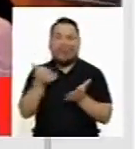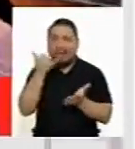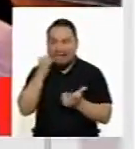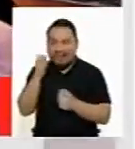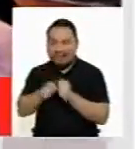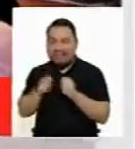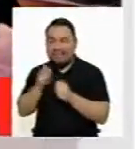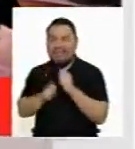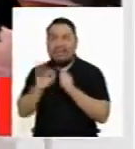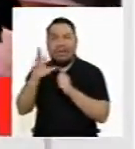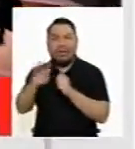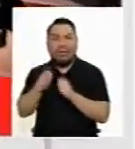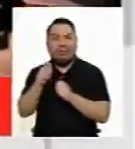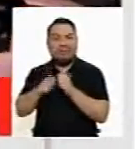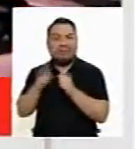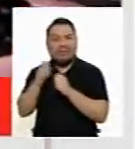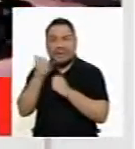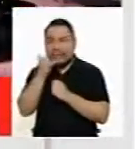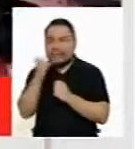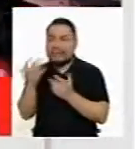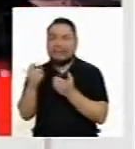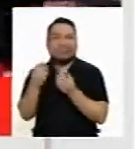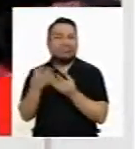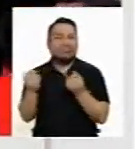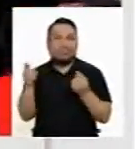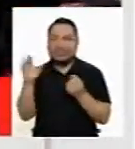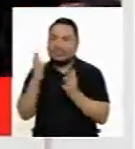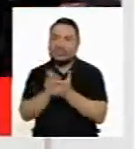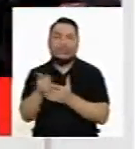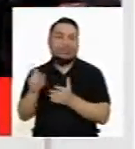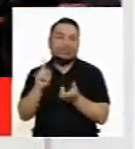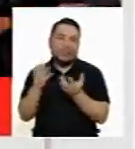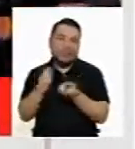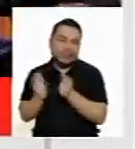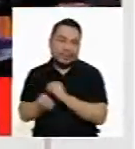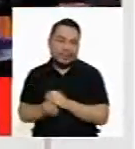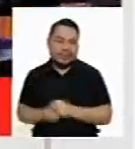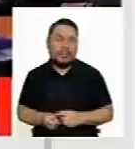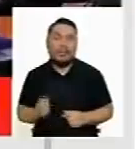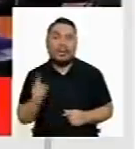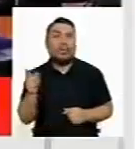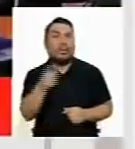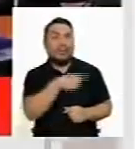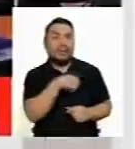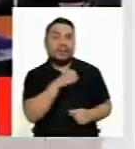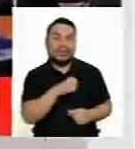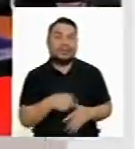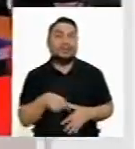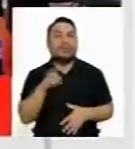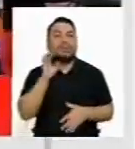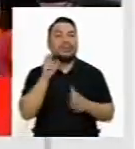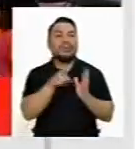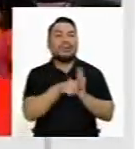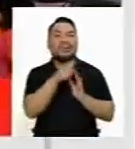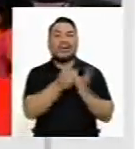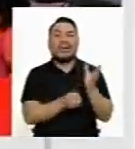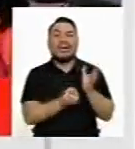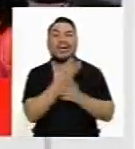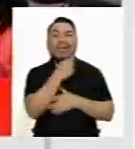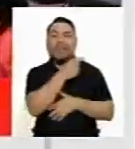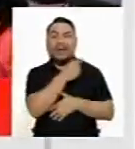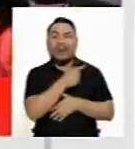estos talleres de capacitación ahí, incluso hemos visto en Arequipa cómo hacen estas las cajas chinas, ¿no?